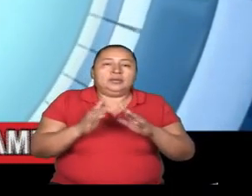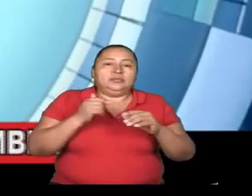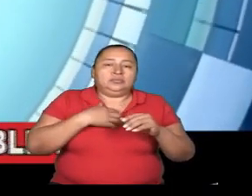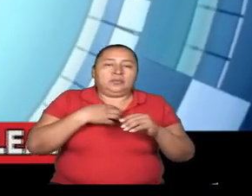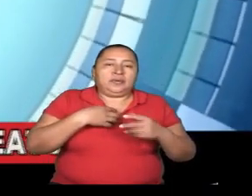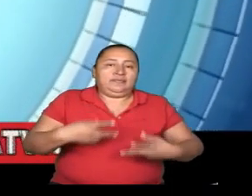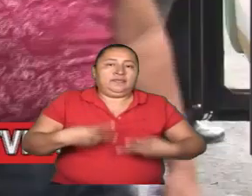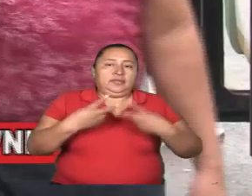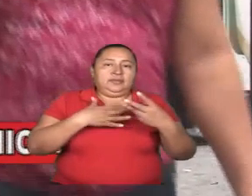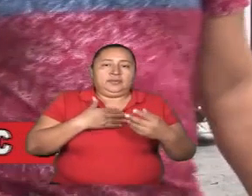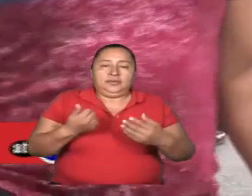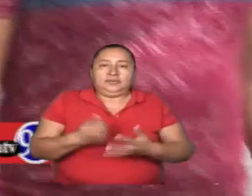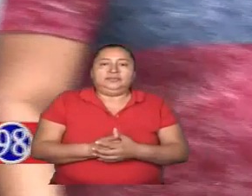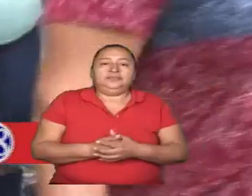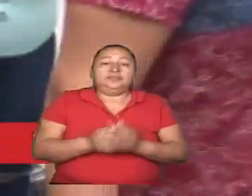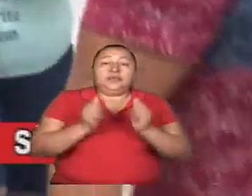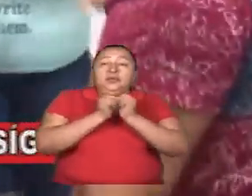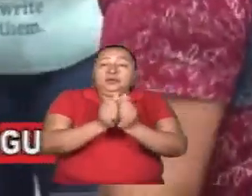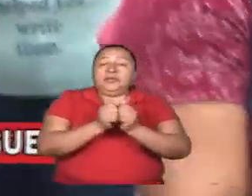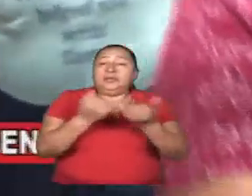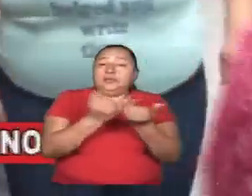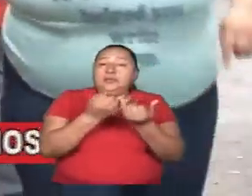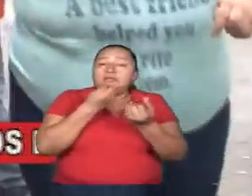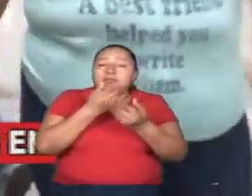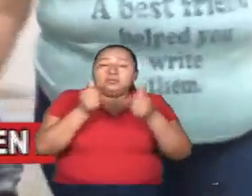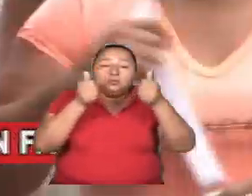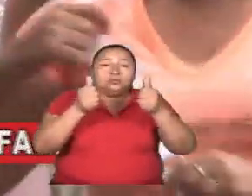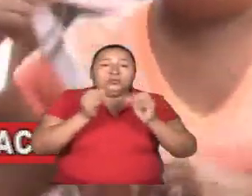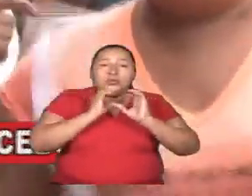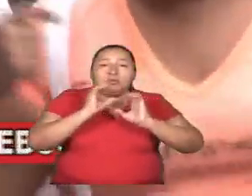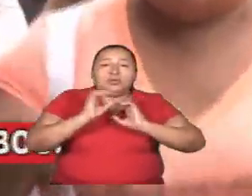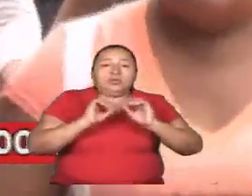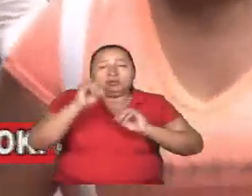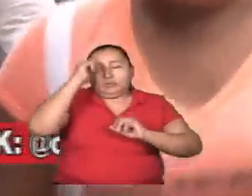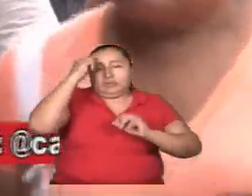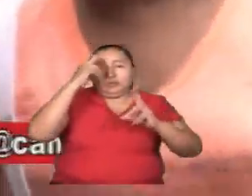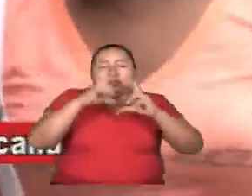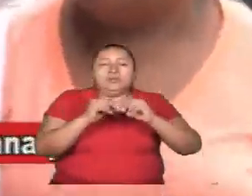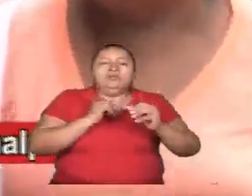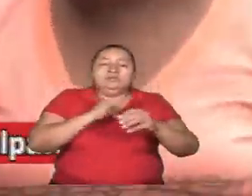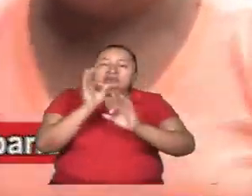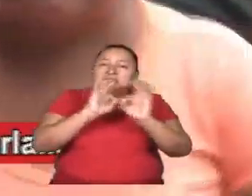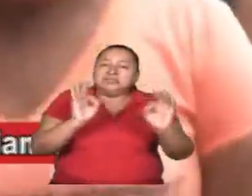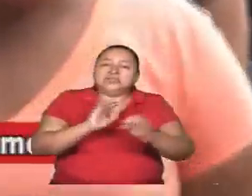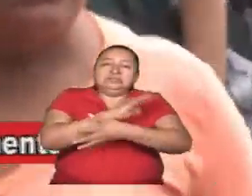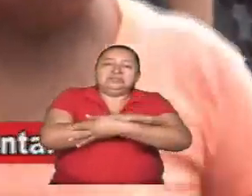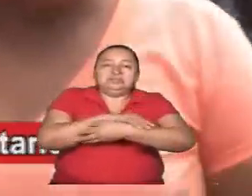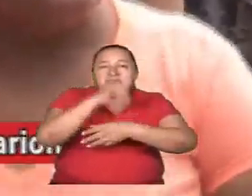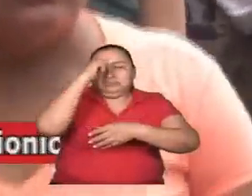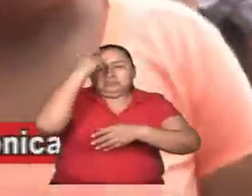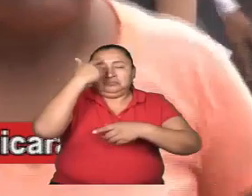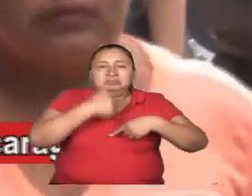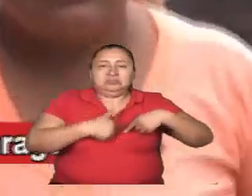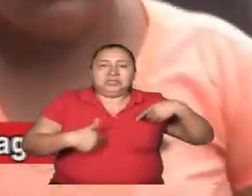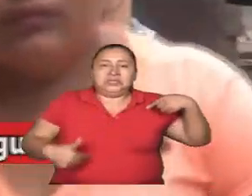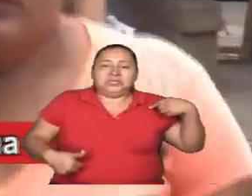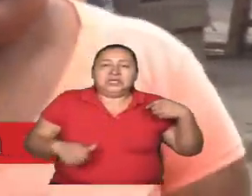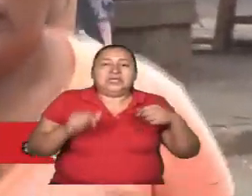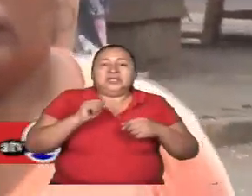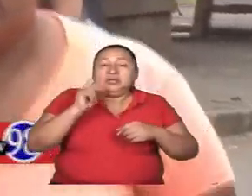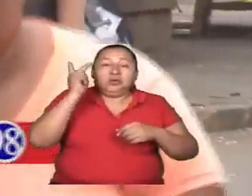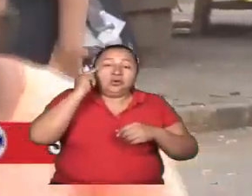protegernos mejor. La compañera dio a conocer un comunicado del gobierno de Nicaragua felicitando el encuentro entre los presidentes de Corea del Sur y Corea del